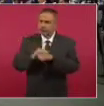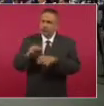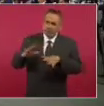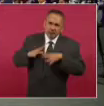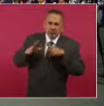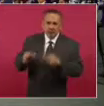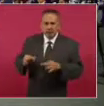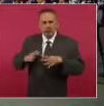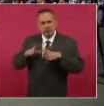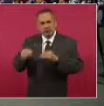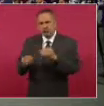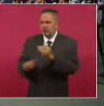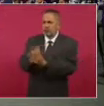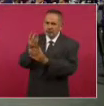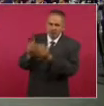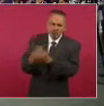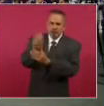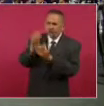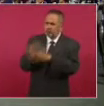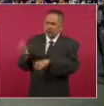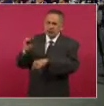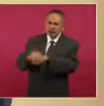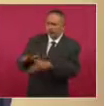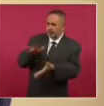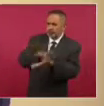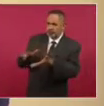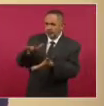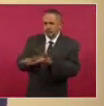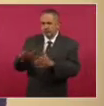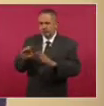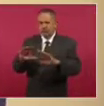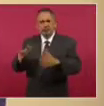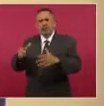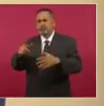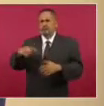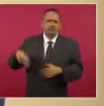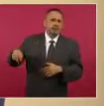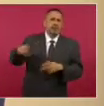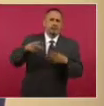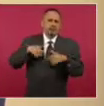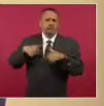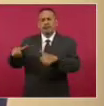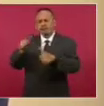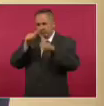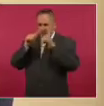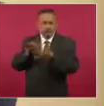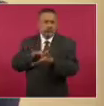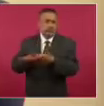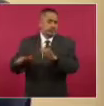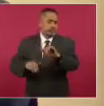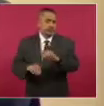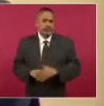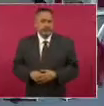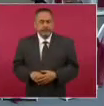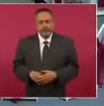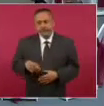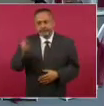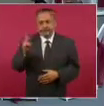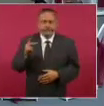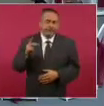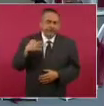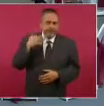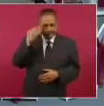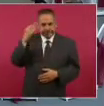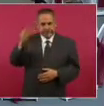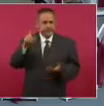otras instituciones de apoyo a la clase obrera. No obstante, durante el periodo